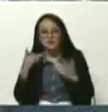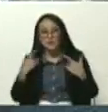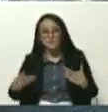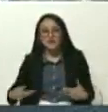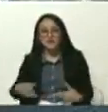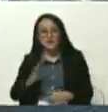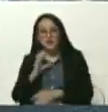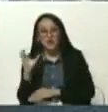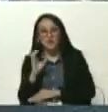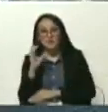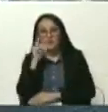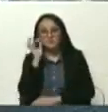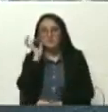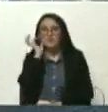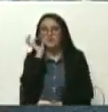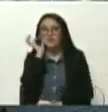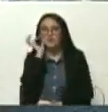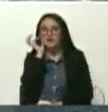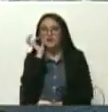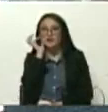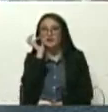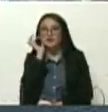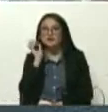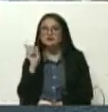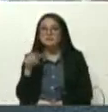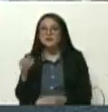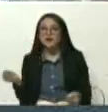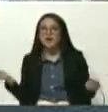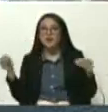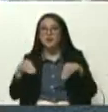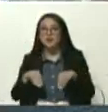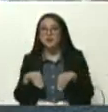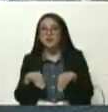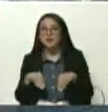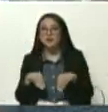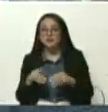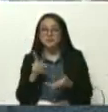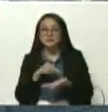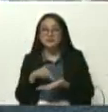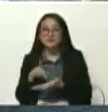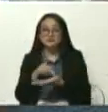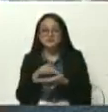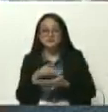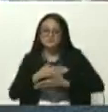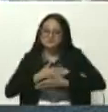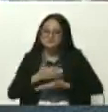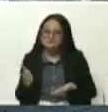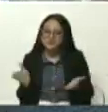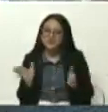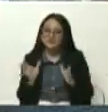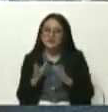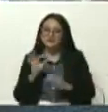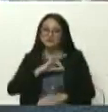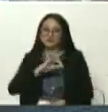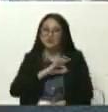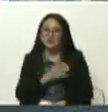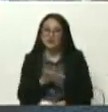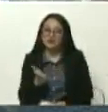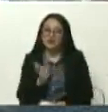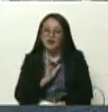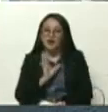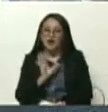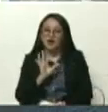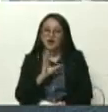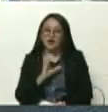de los colombianos y colombianas y, por supuesto, estar de acuerdo con lo que es la participación abierta de la sociedad colombiana en este